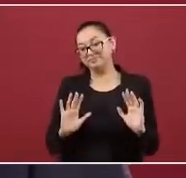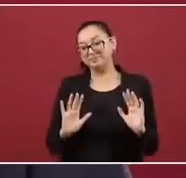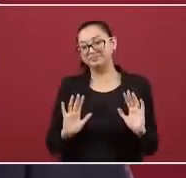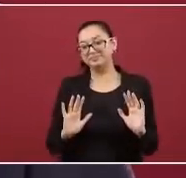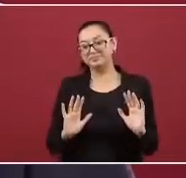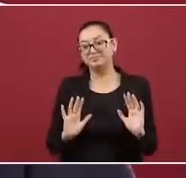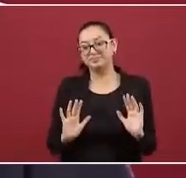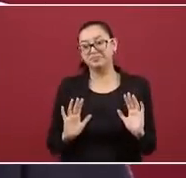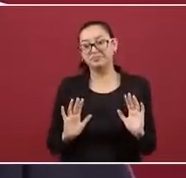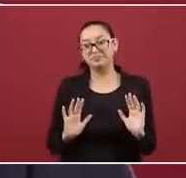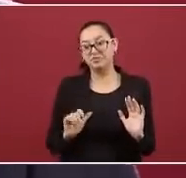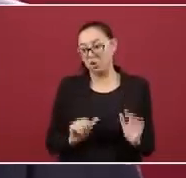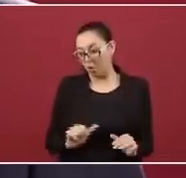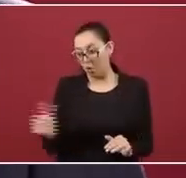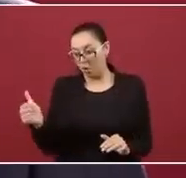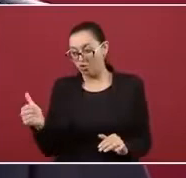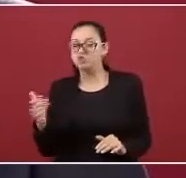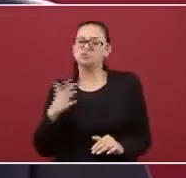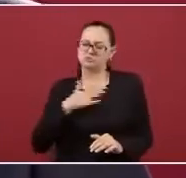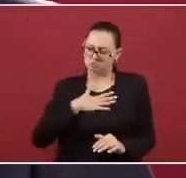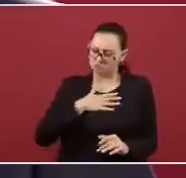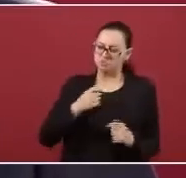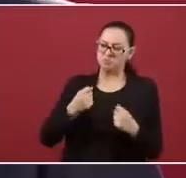por otros y también por mí.